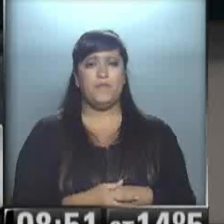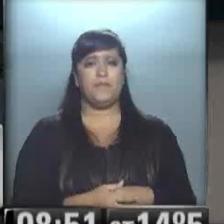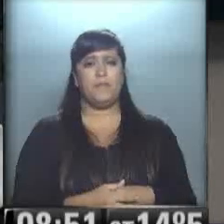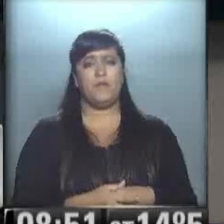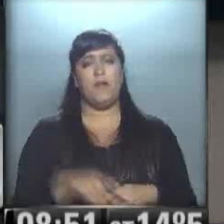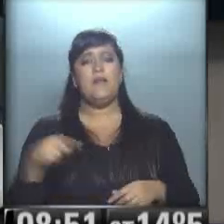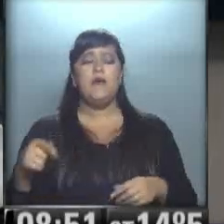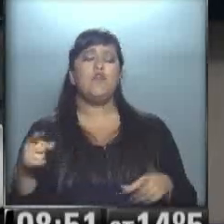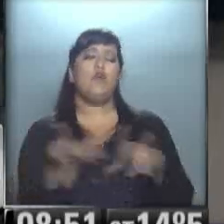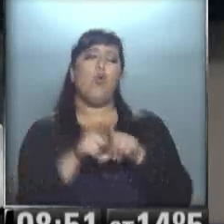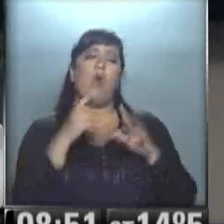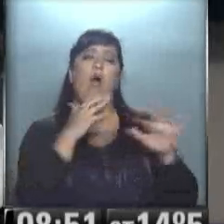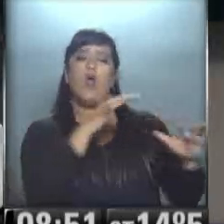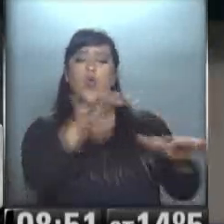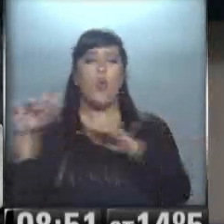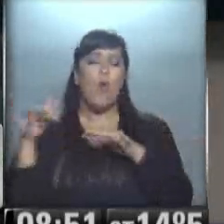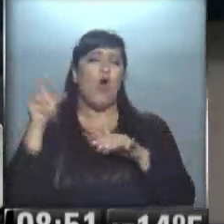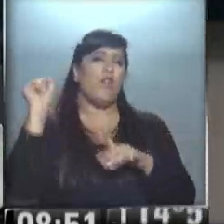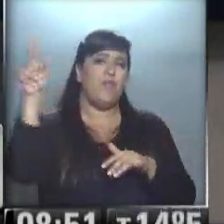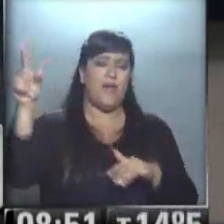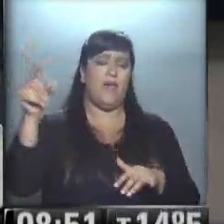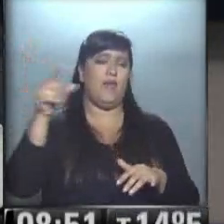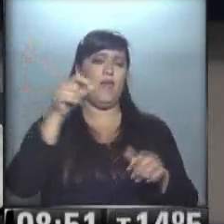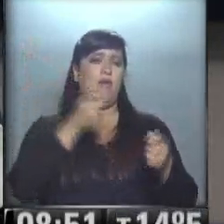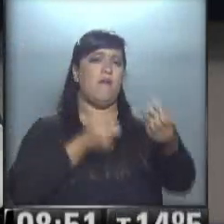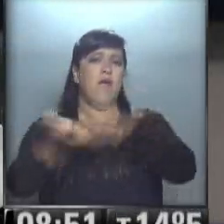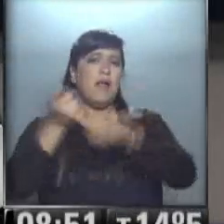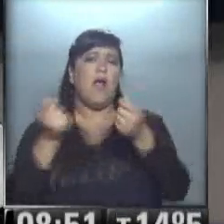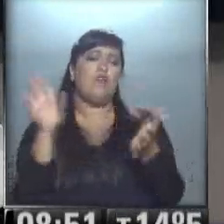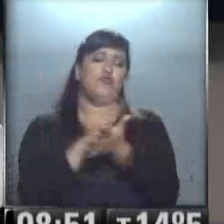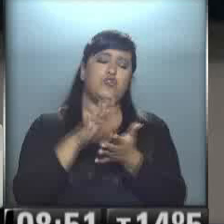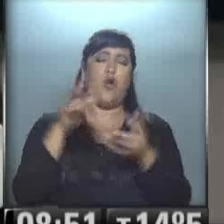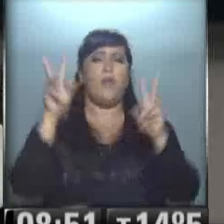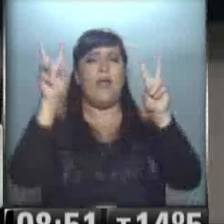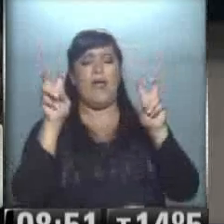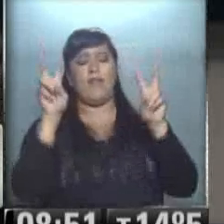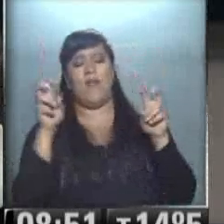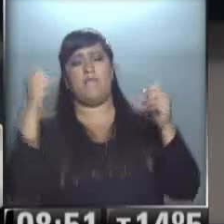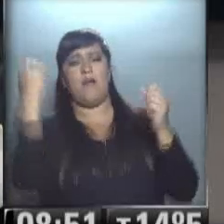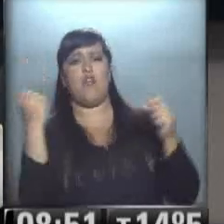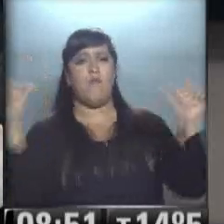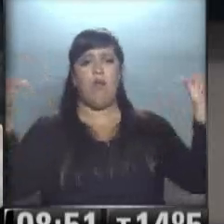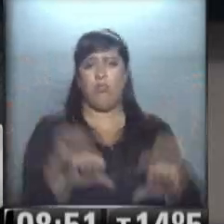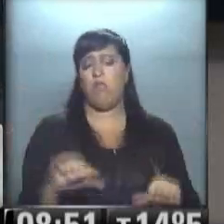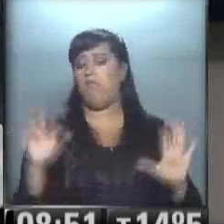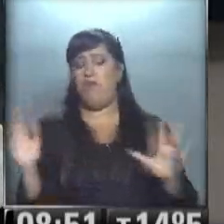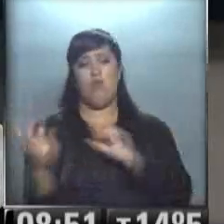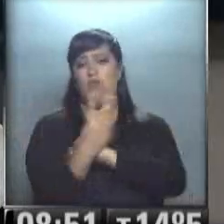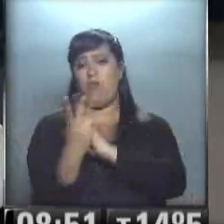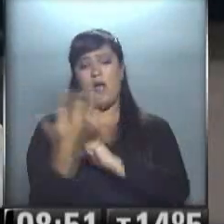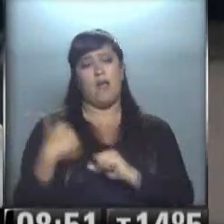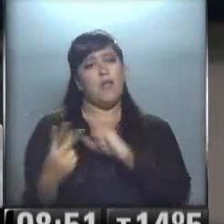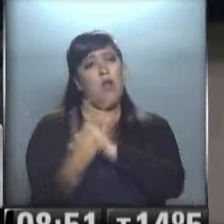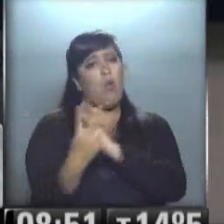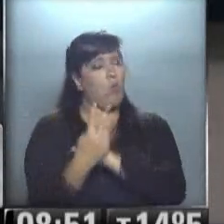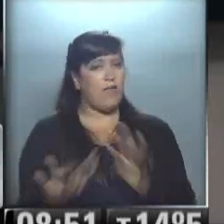humor de los mercados del Que tanto se habla y que en realidad si la economía real está preservada de esas especulaciones